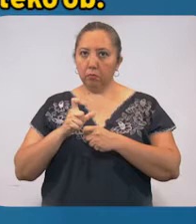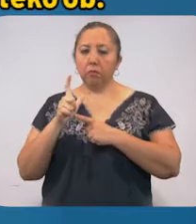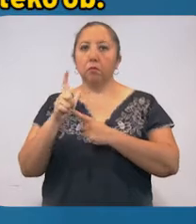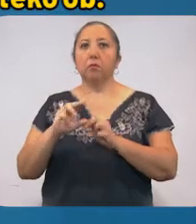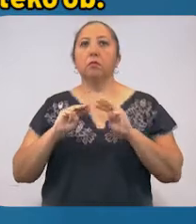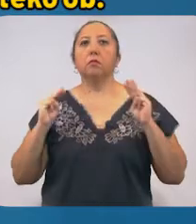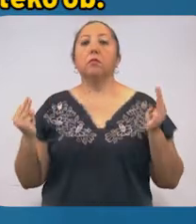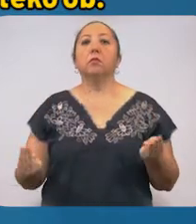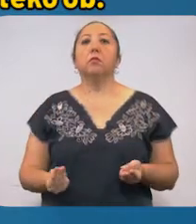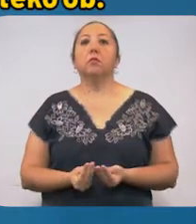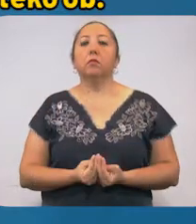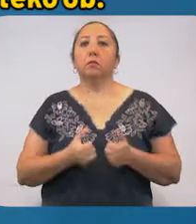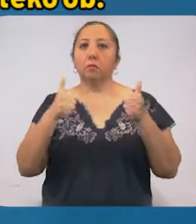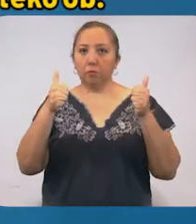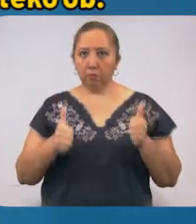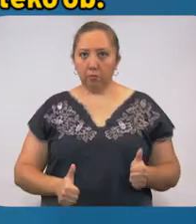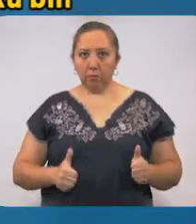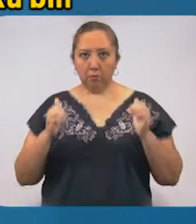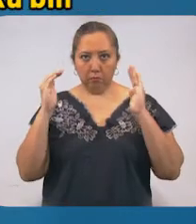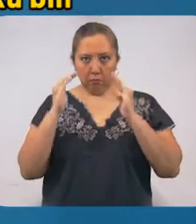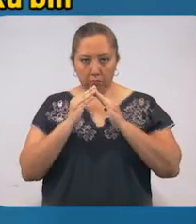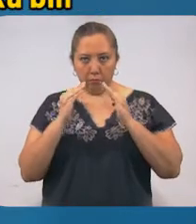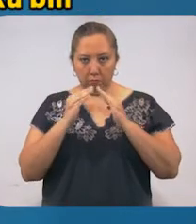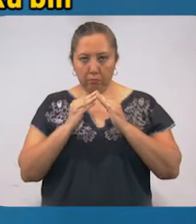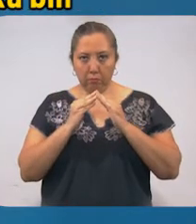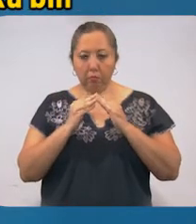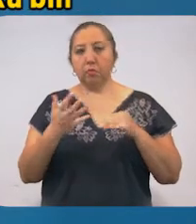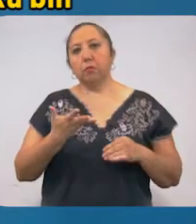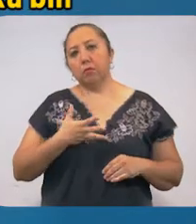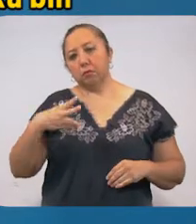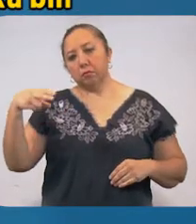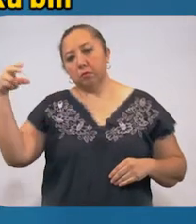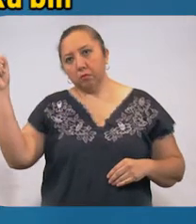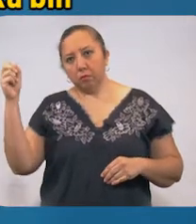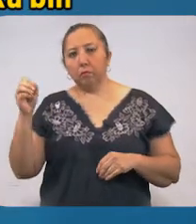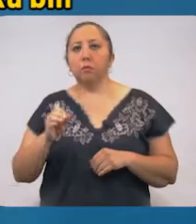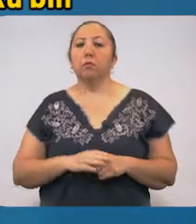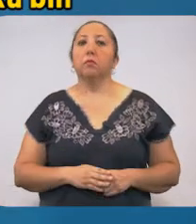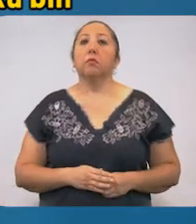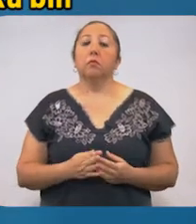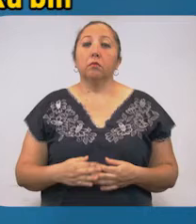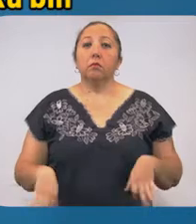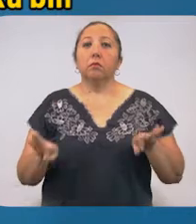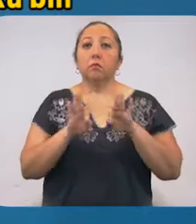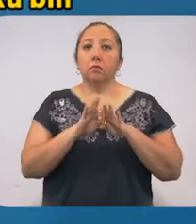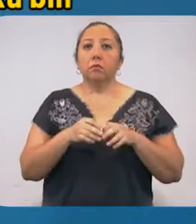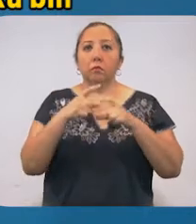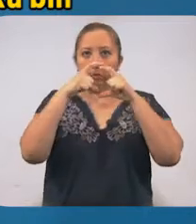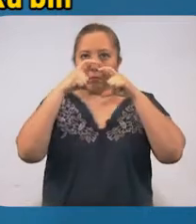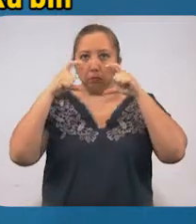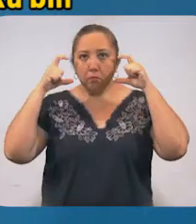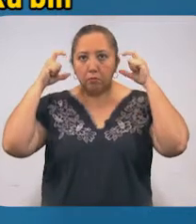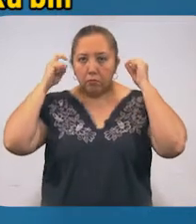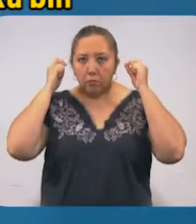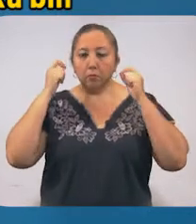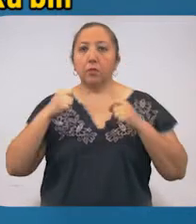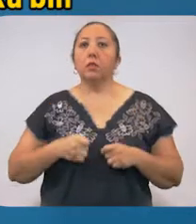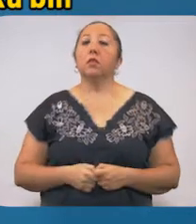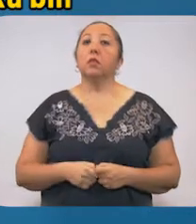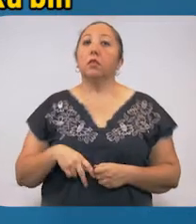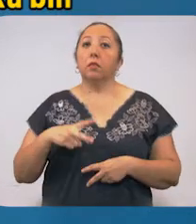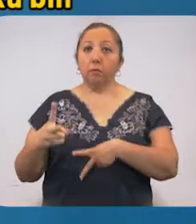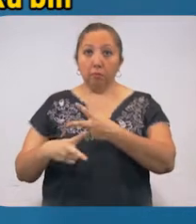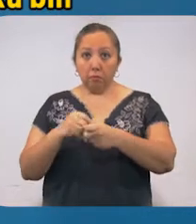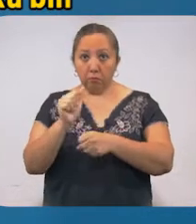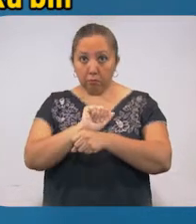las de manera estricta ya quedarse en sus casas los que tienen que salir de manera indispensable tienen que usar el cubrebocas y si se transportan en